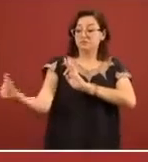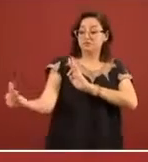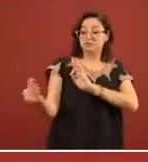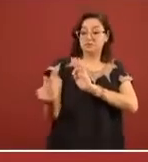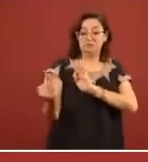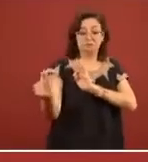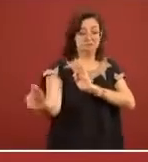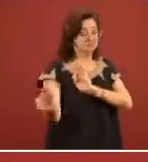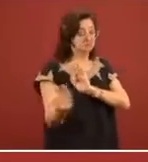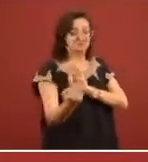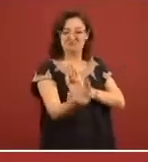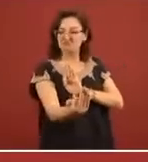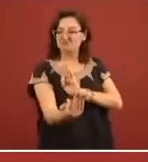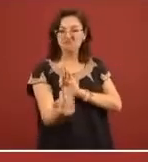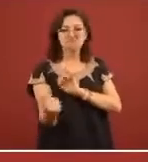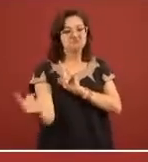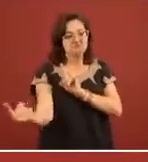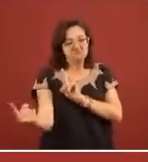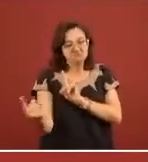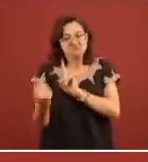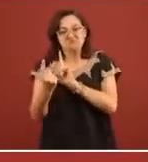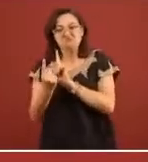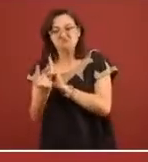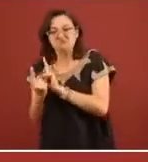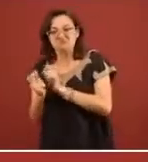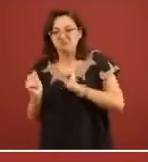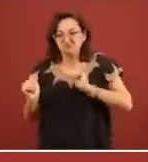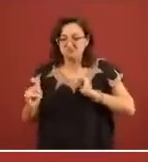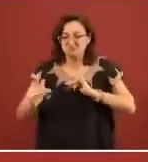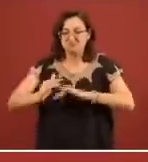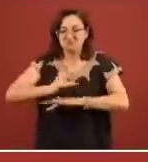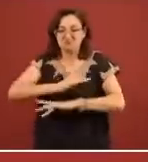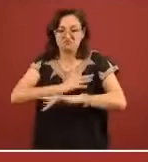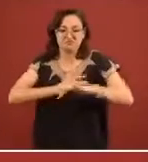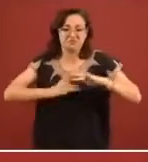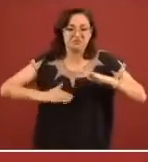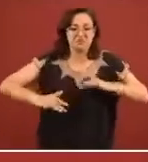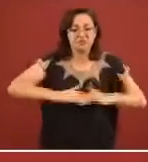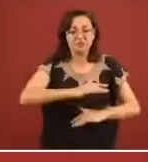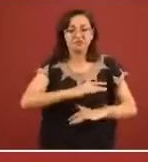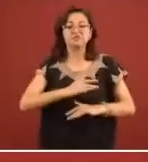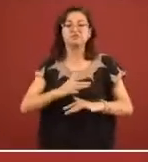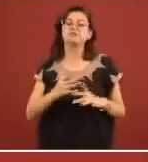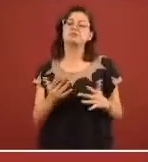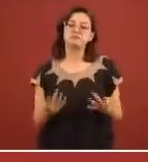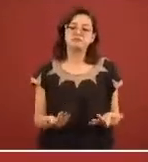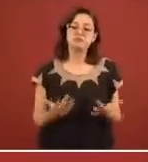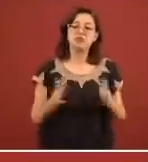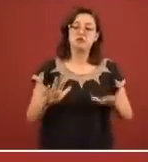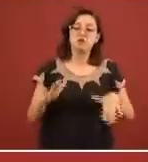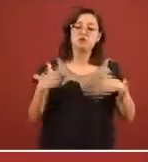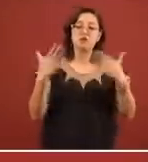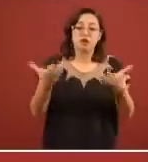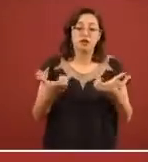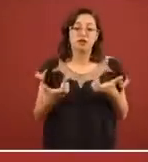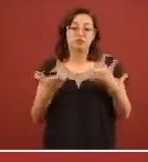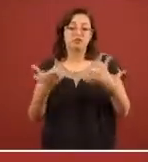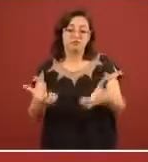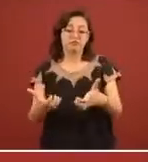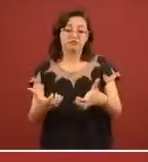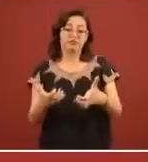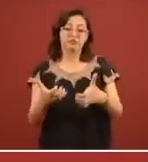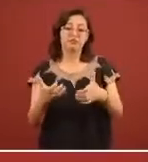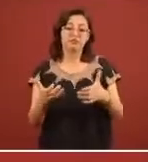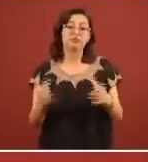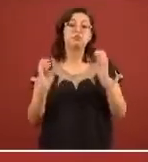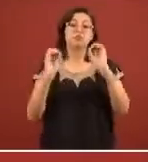se dan, si las personas siguen conglomerándose en actividades sociales, al aire libre o más aún